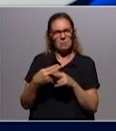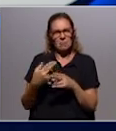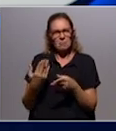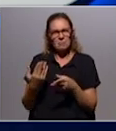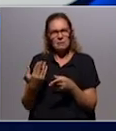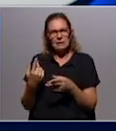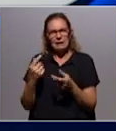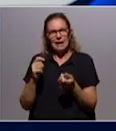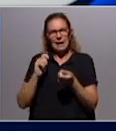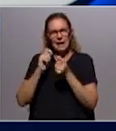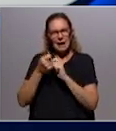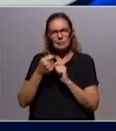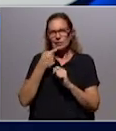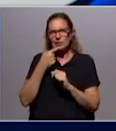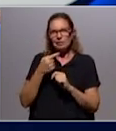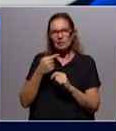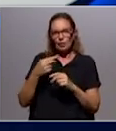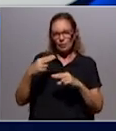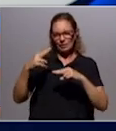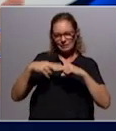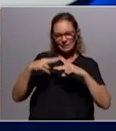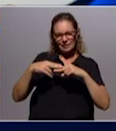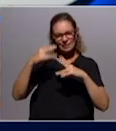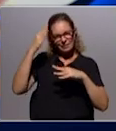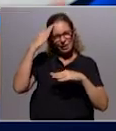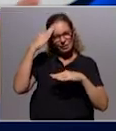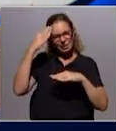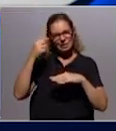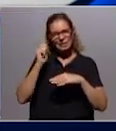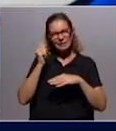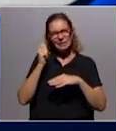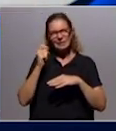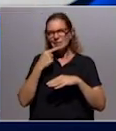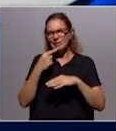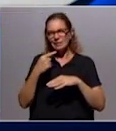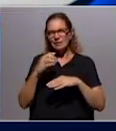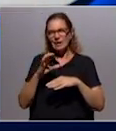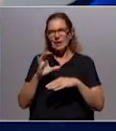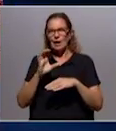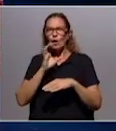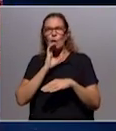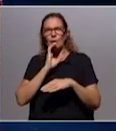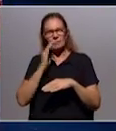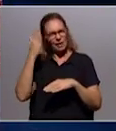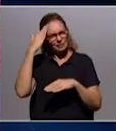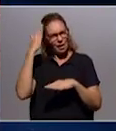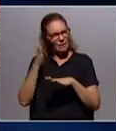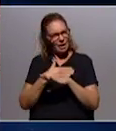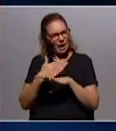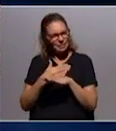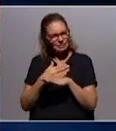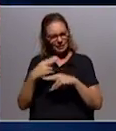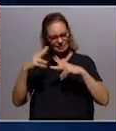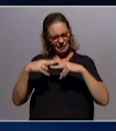en cambio de cara varios que dicen que se saquearon las cuentas para saber quién gana humoristas me cuesta creerlo argumentan que se sabe de antemano por eso